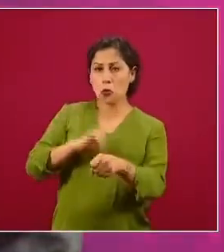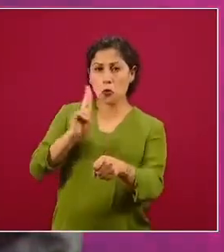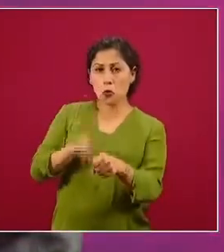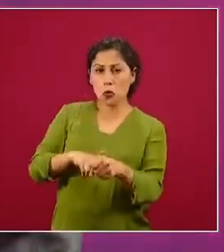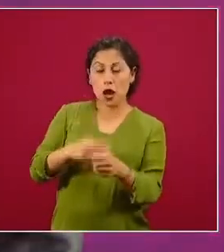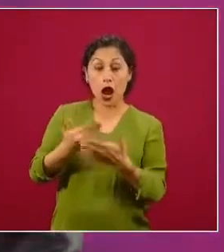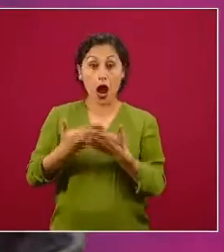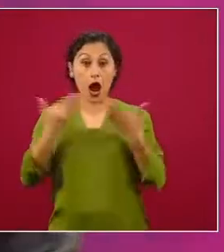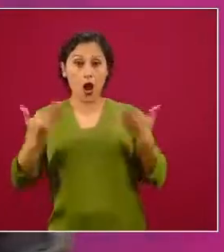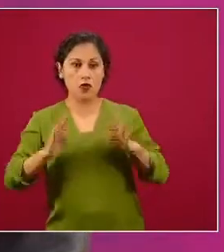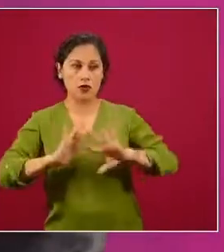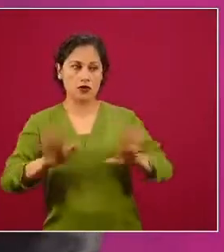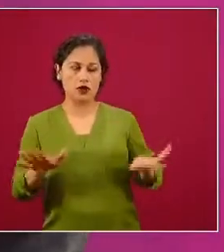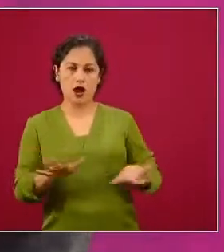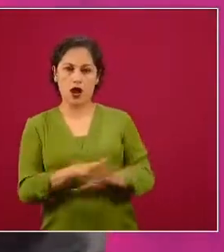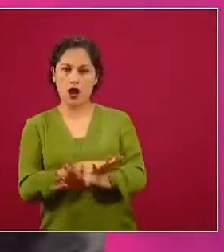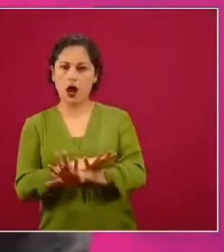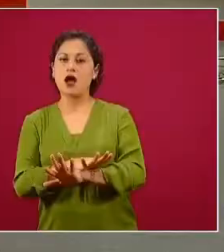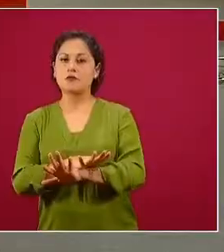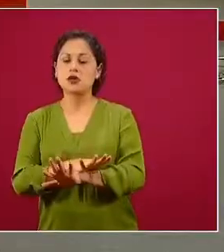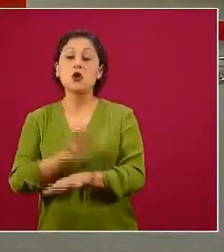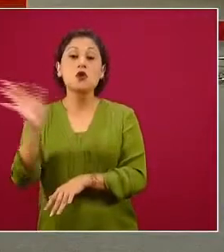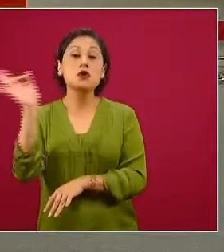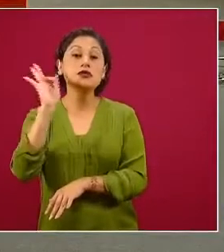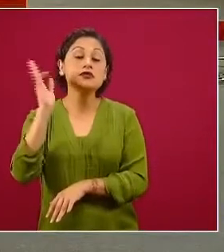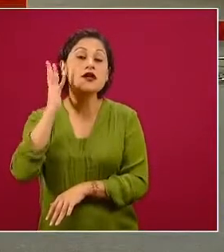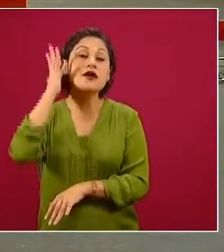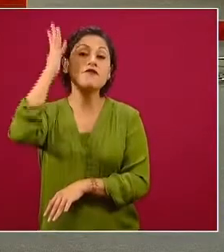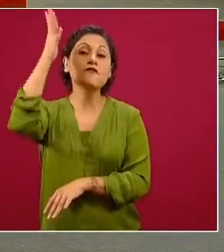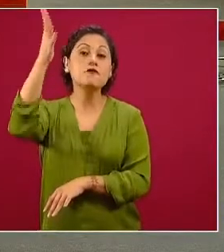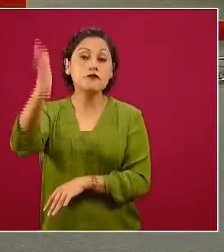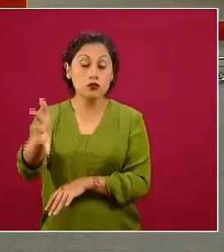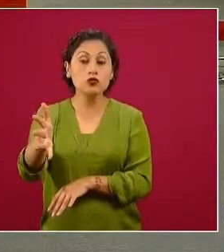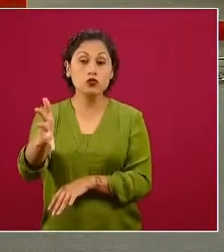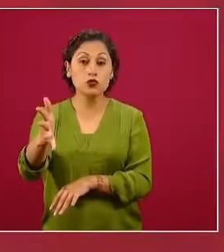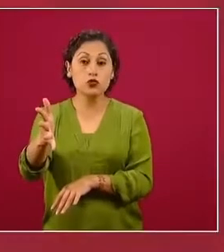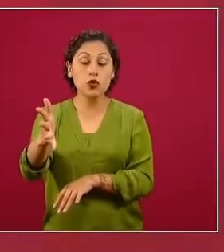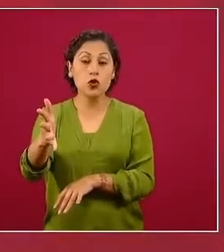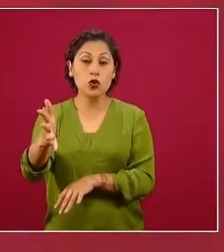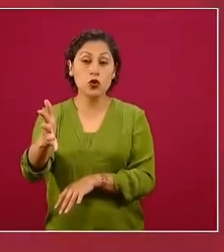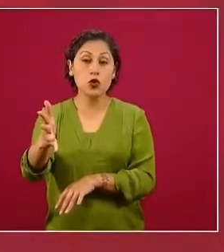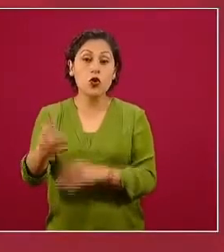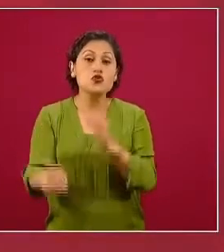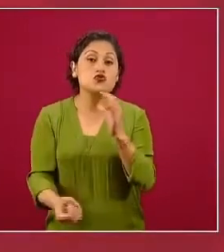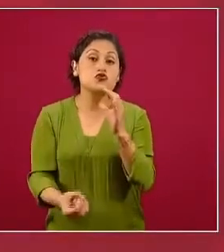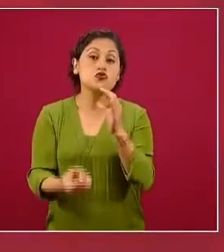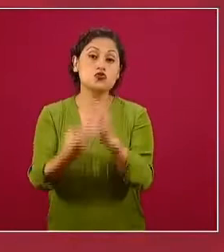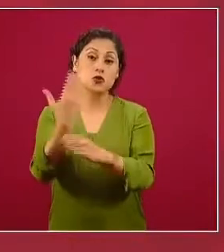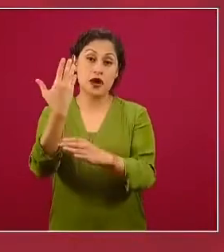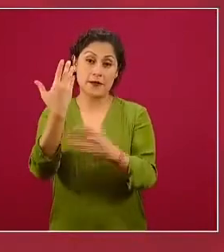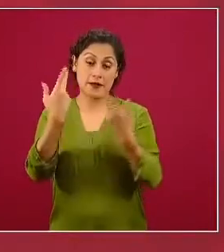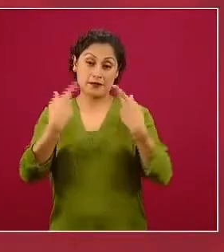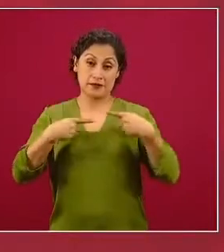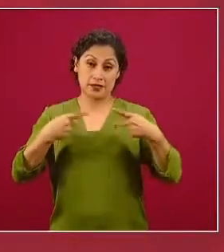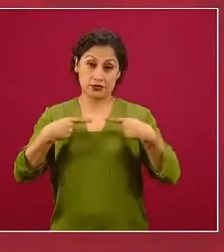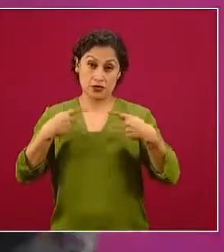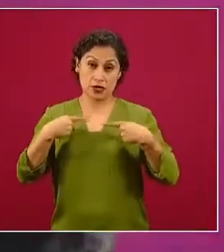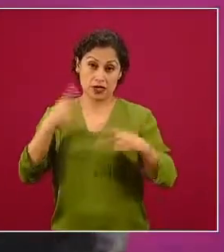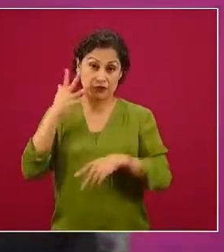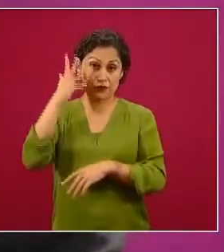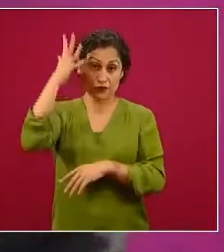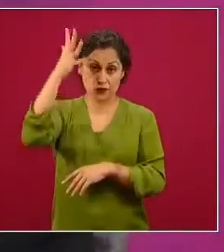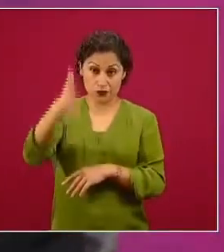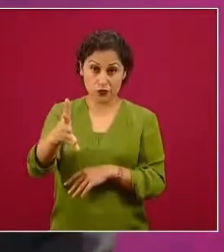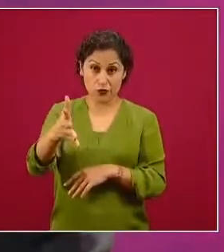quizá nuevas generaciones de mexicanas, de mexicanos y de otras personas en otras partes del mundo